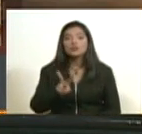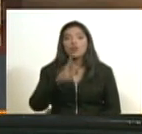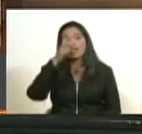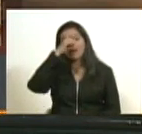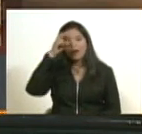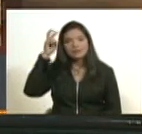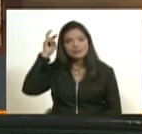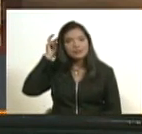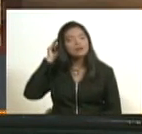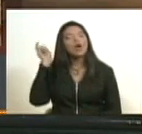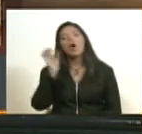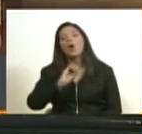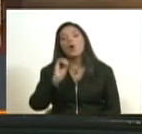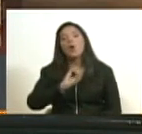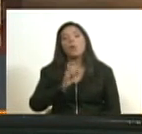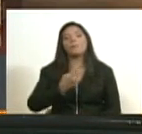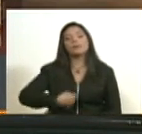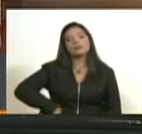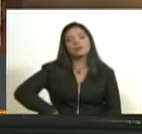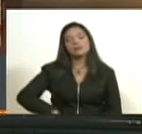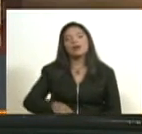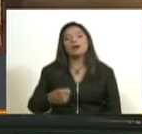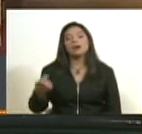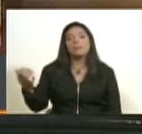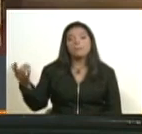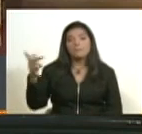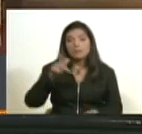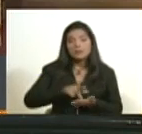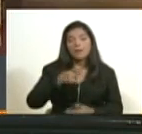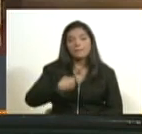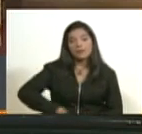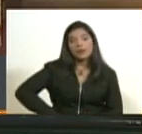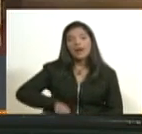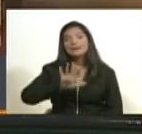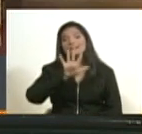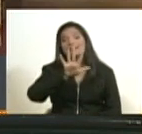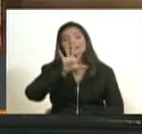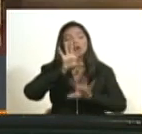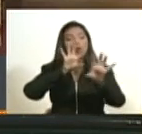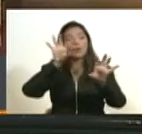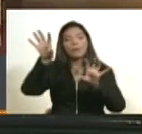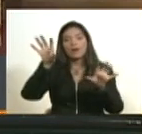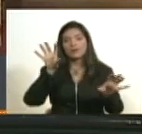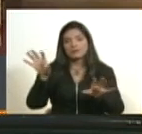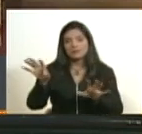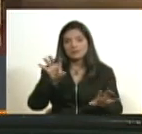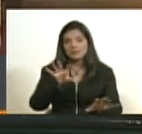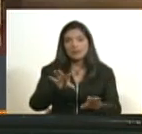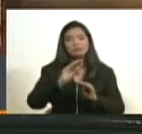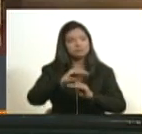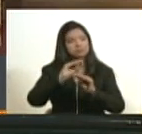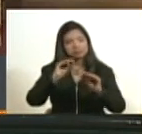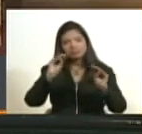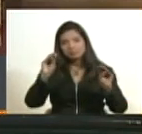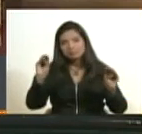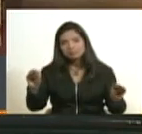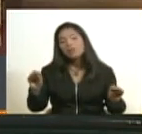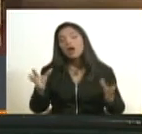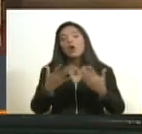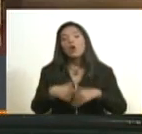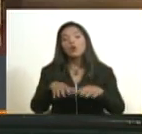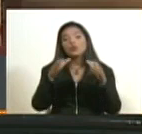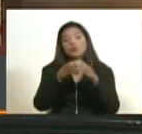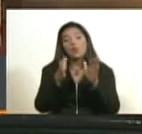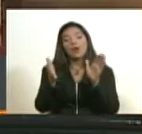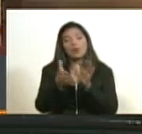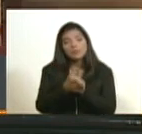cancilleres o representantes presidenciales, enviados presidenciales de los 5 países convocados como grupo de